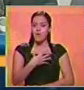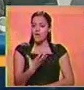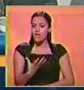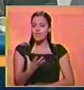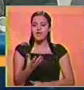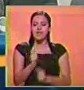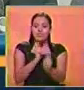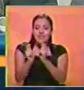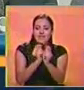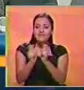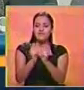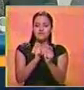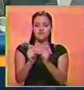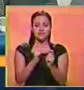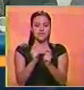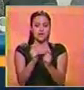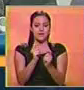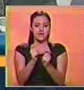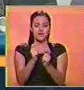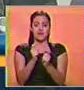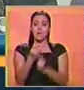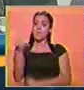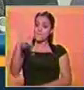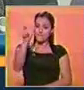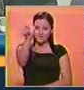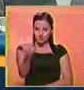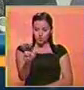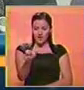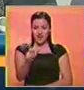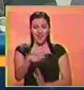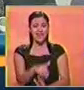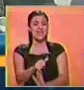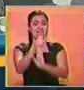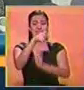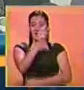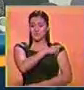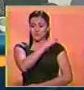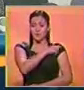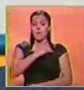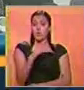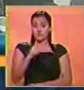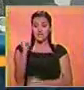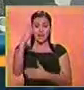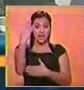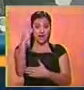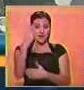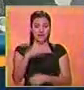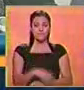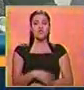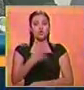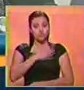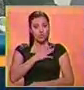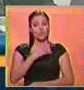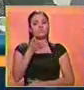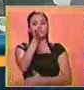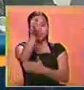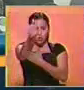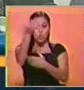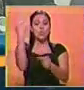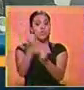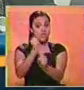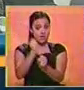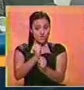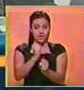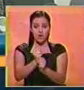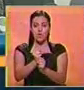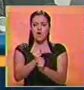una entrevista con las máximas autoridades de policiales del estado Lara. Nosotros vamos a trabajar y